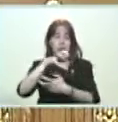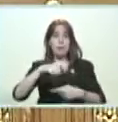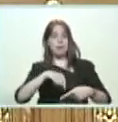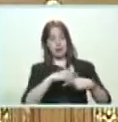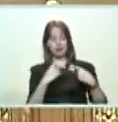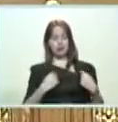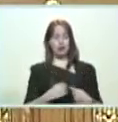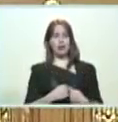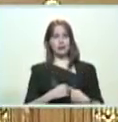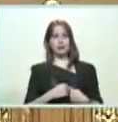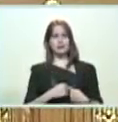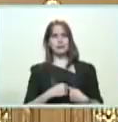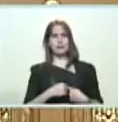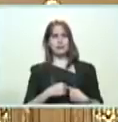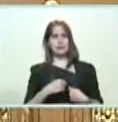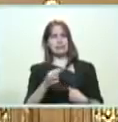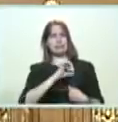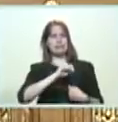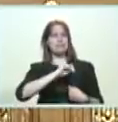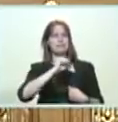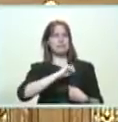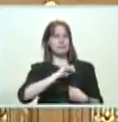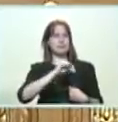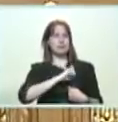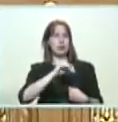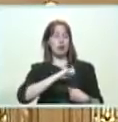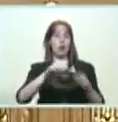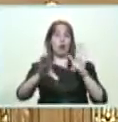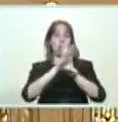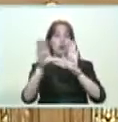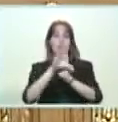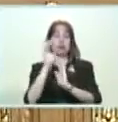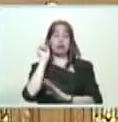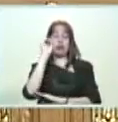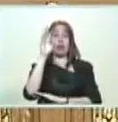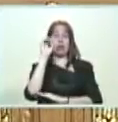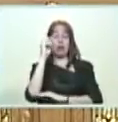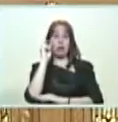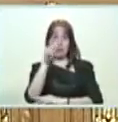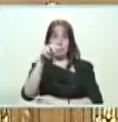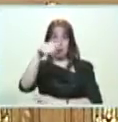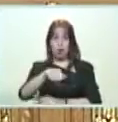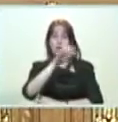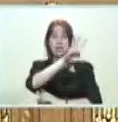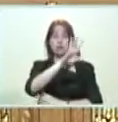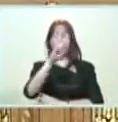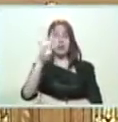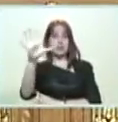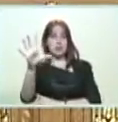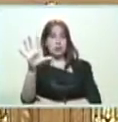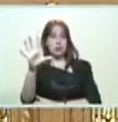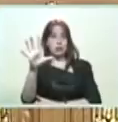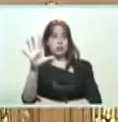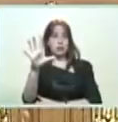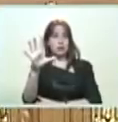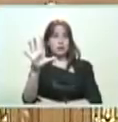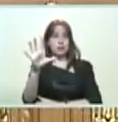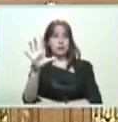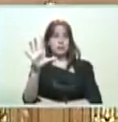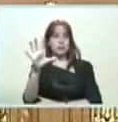corazón late el espíritu constituyente que hoy vemos aquí, de 545